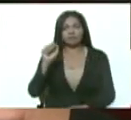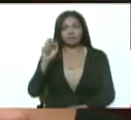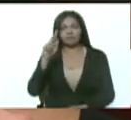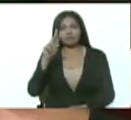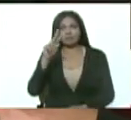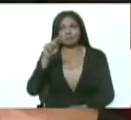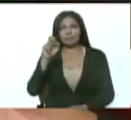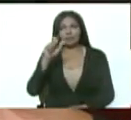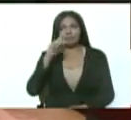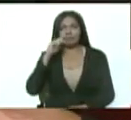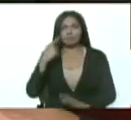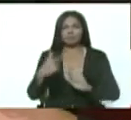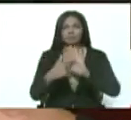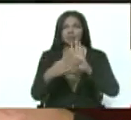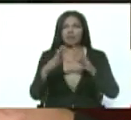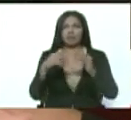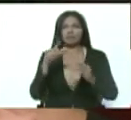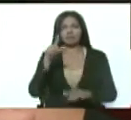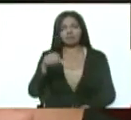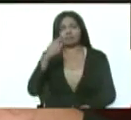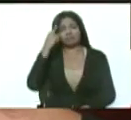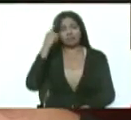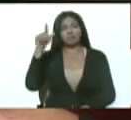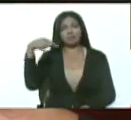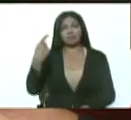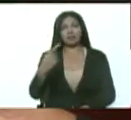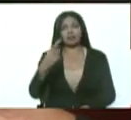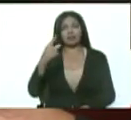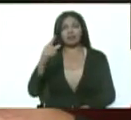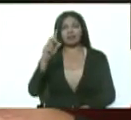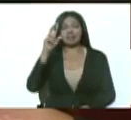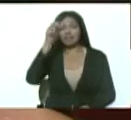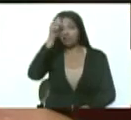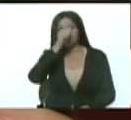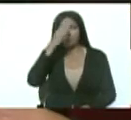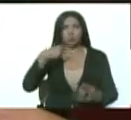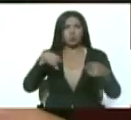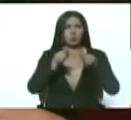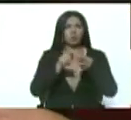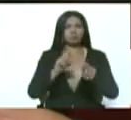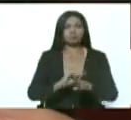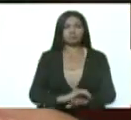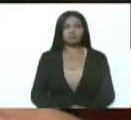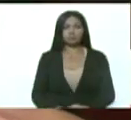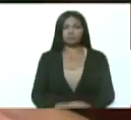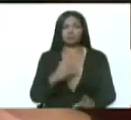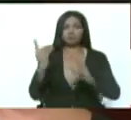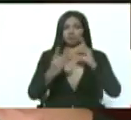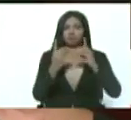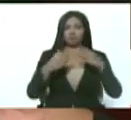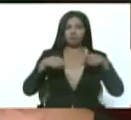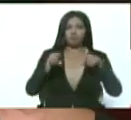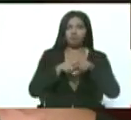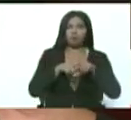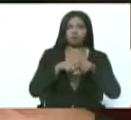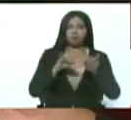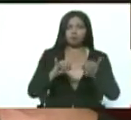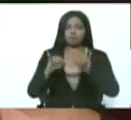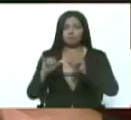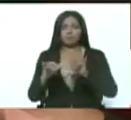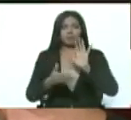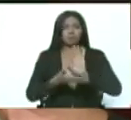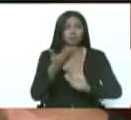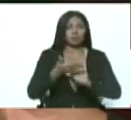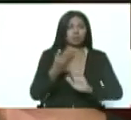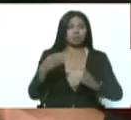Vamos a presenciar entre el día de mañana, sábado, y pasado domingo, los debates de esta